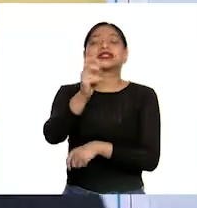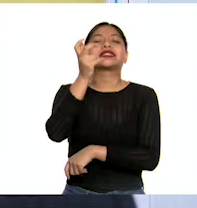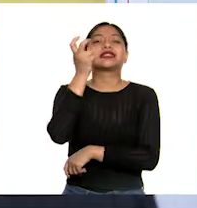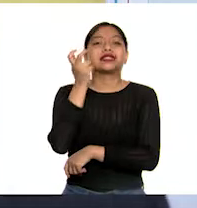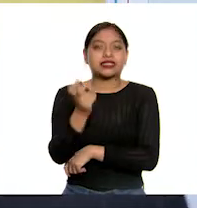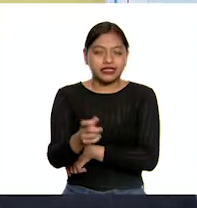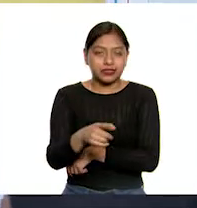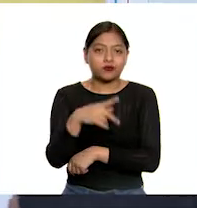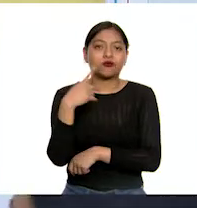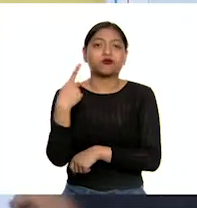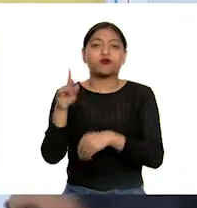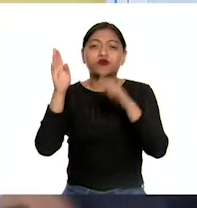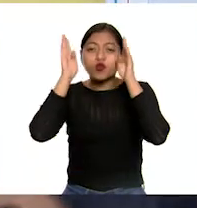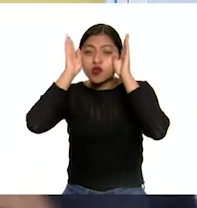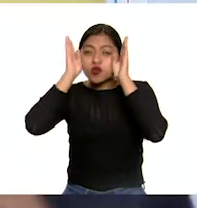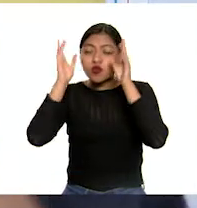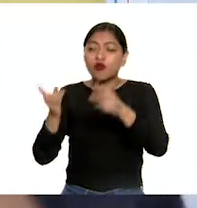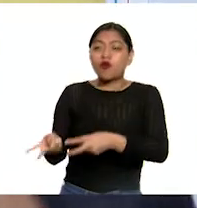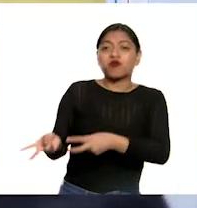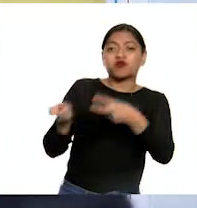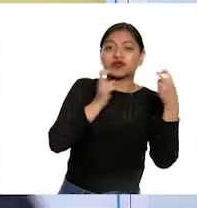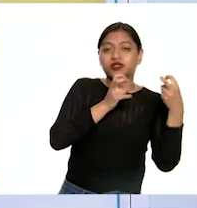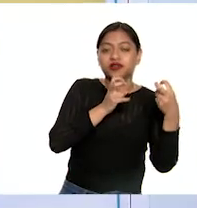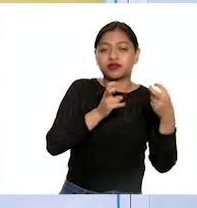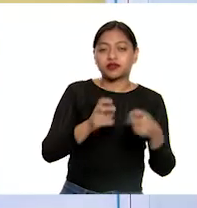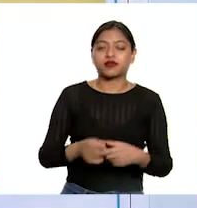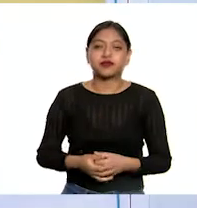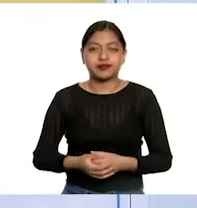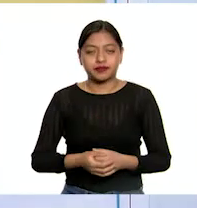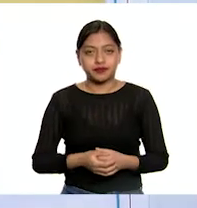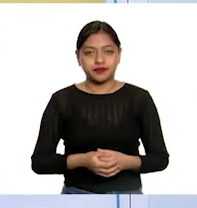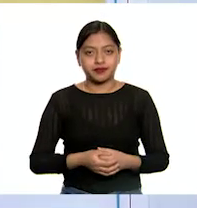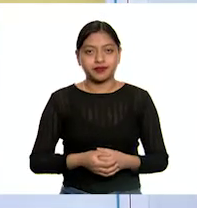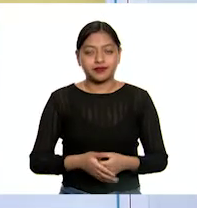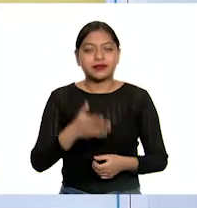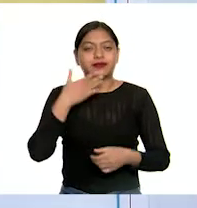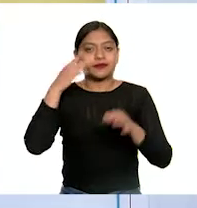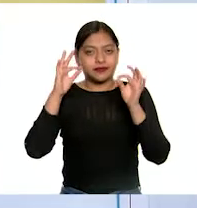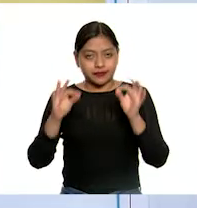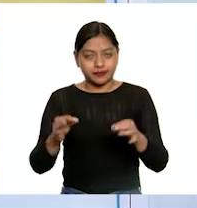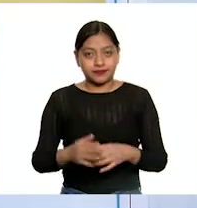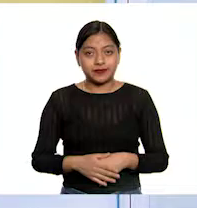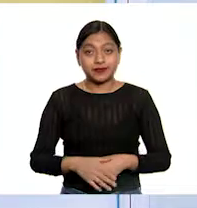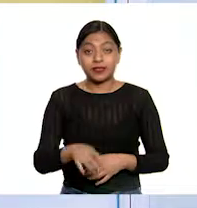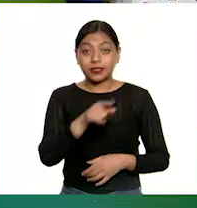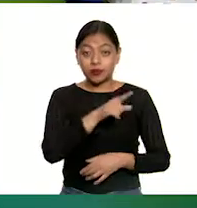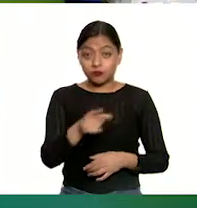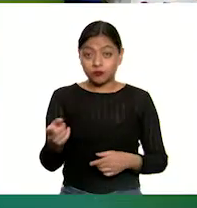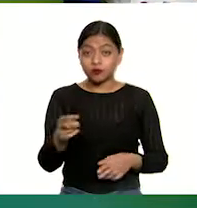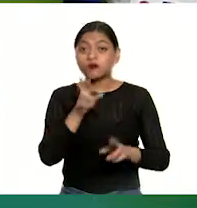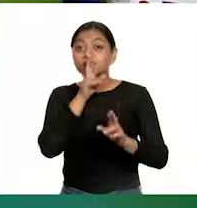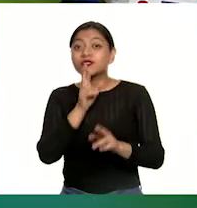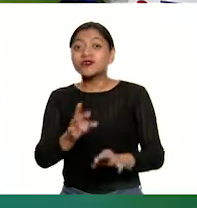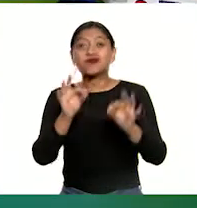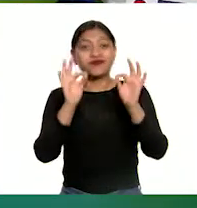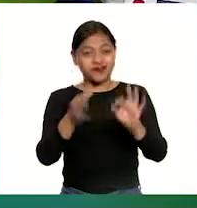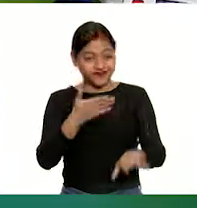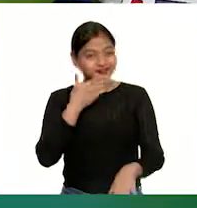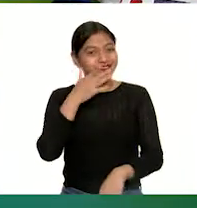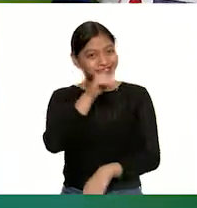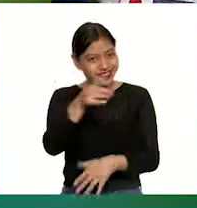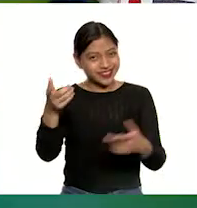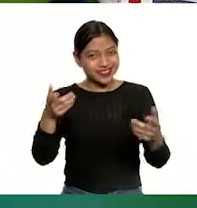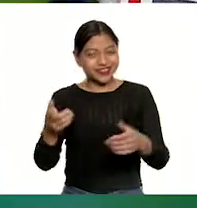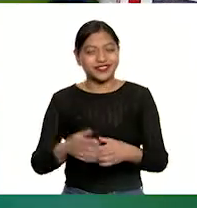que se enfrenta, que le robaron a su burro, ¿verdad? Muy bien, excelente. Bien, niñas y niños, están contestando. Excelente